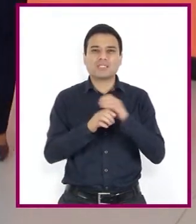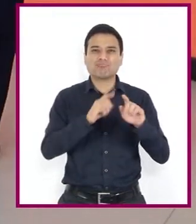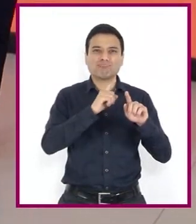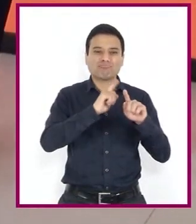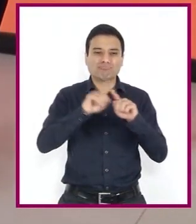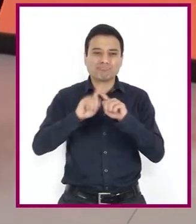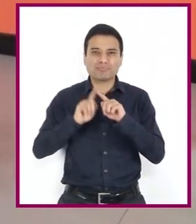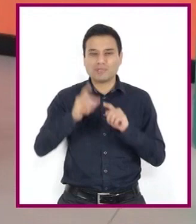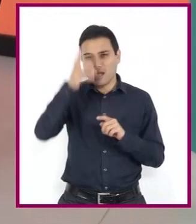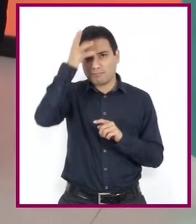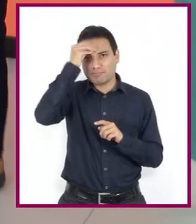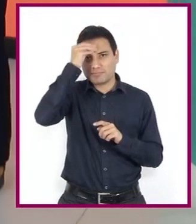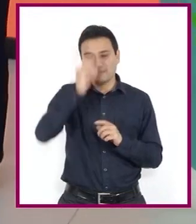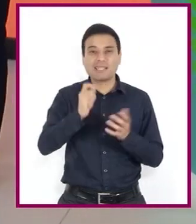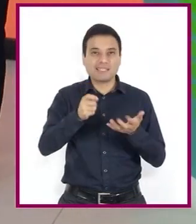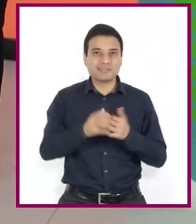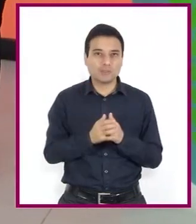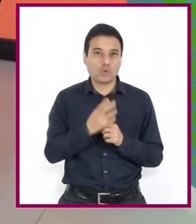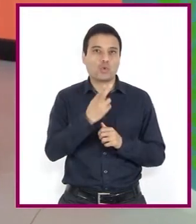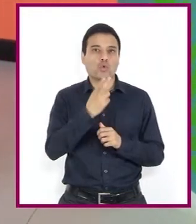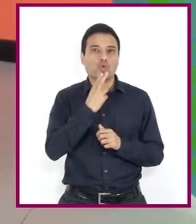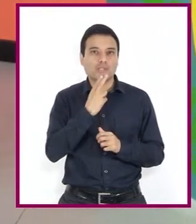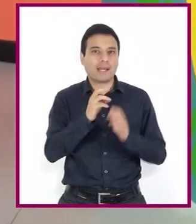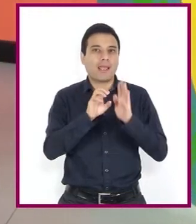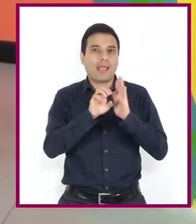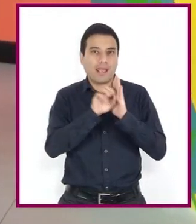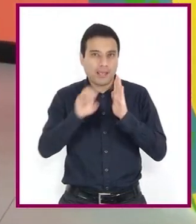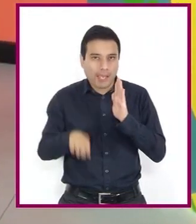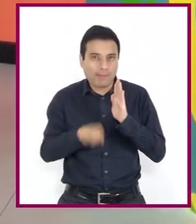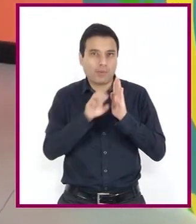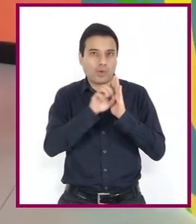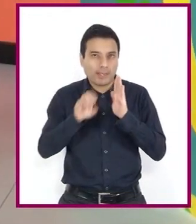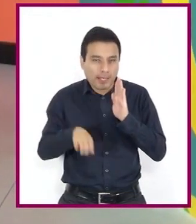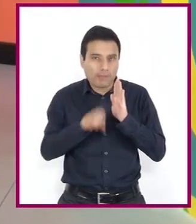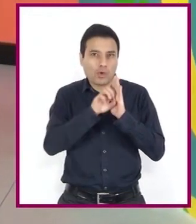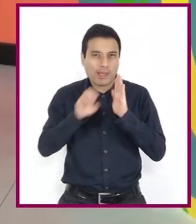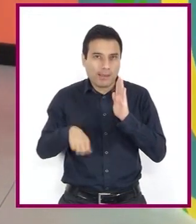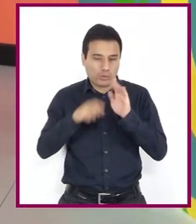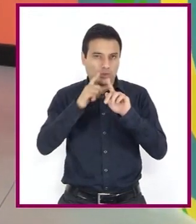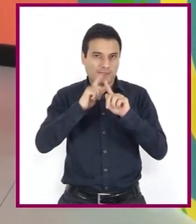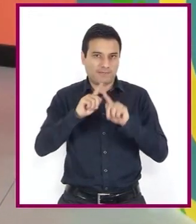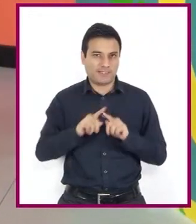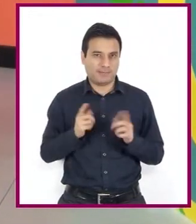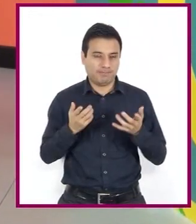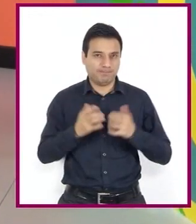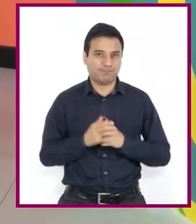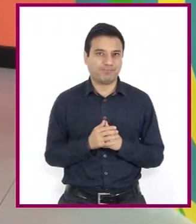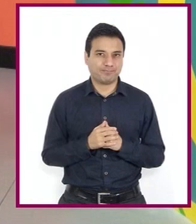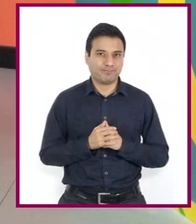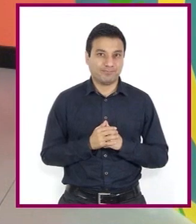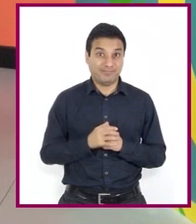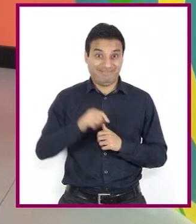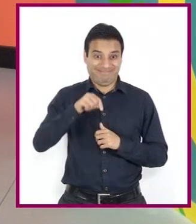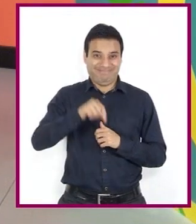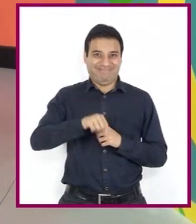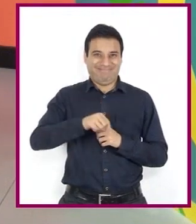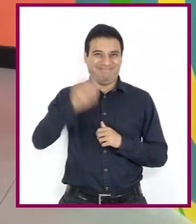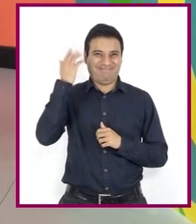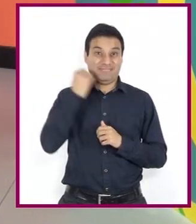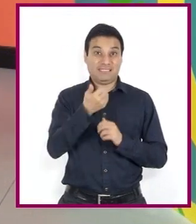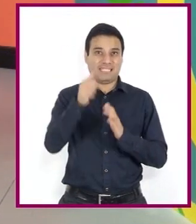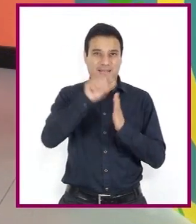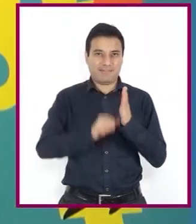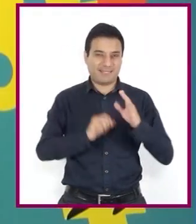el museo, donde utilizamos ejemplos que describimos y trabajamos a lo largo del primer periodo de este ciclo escolar,